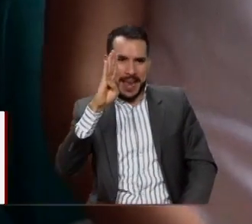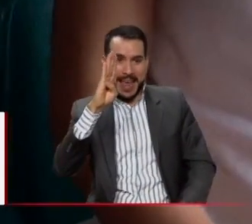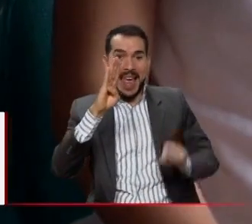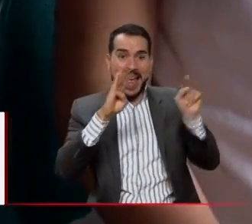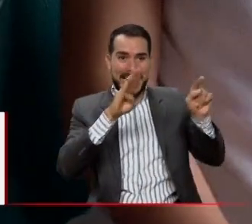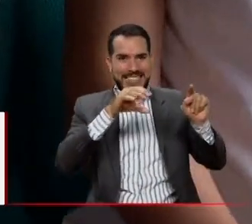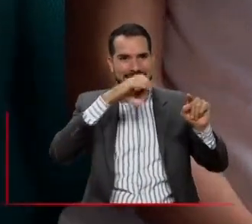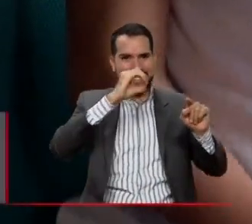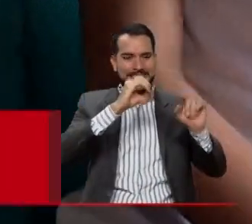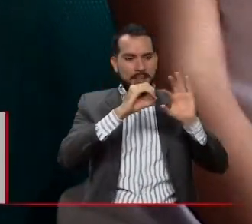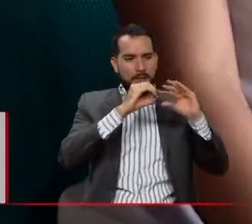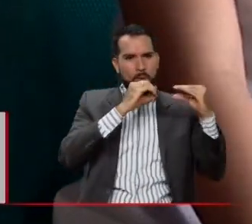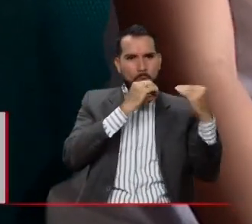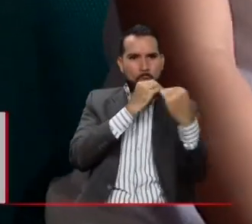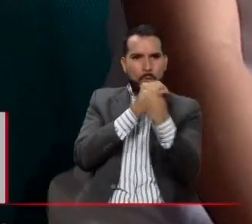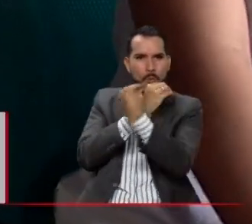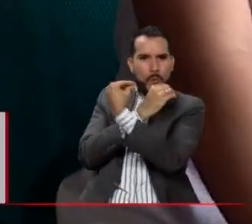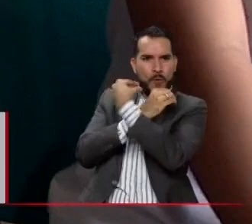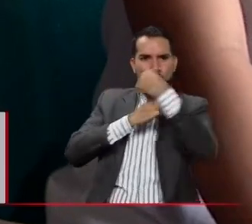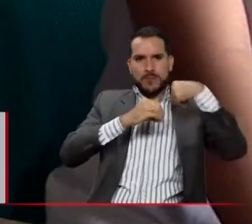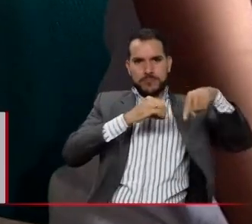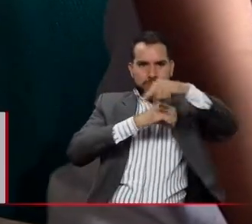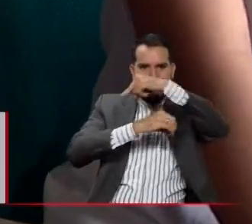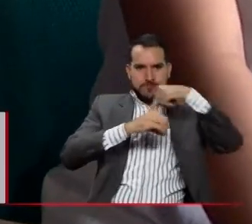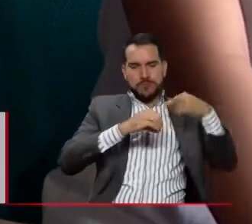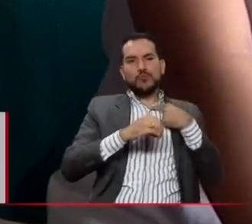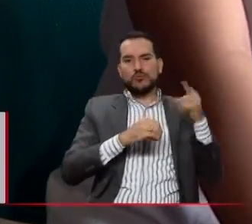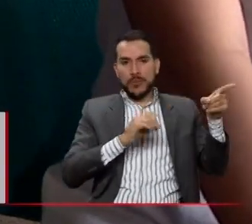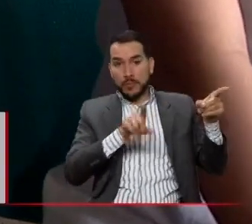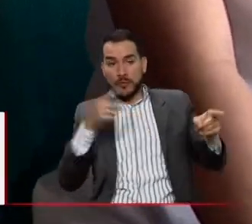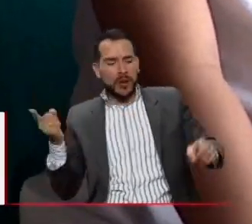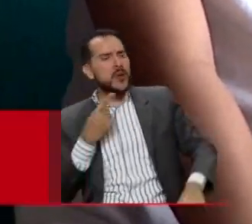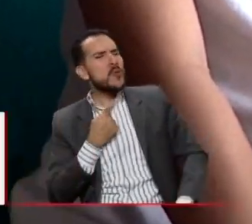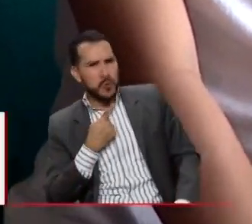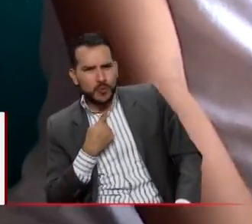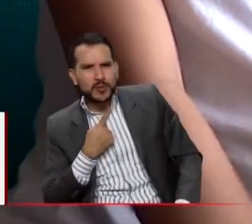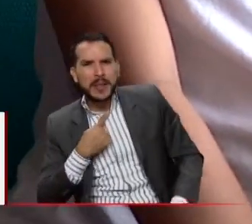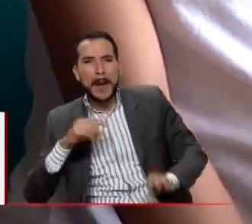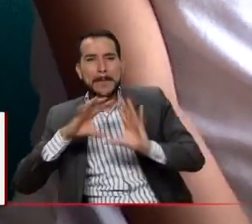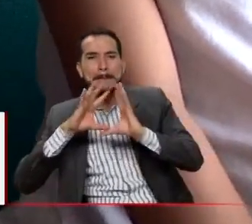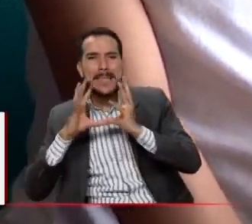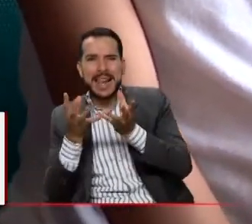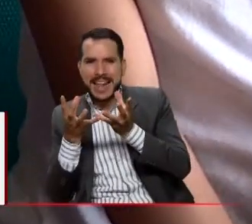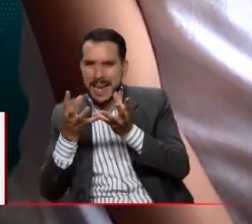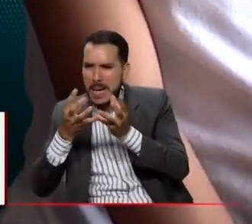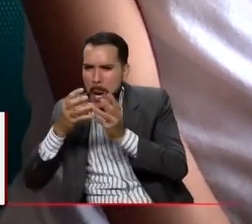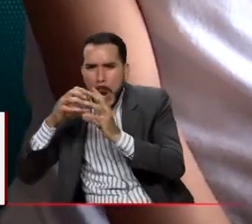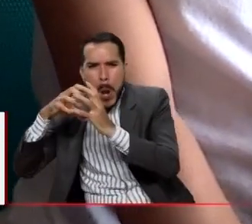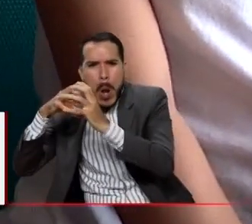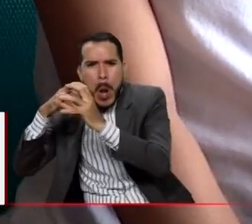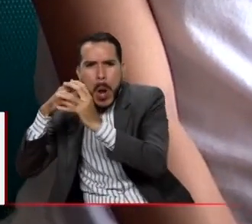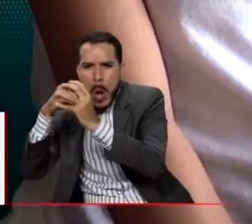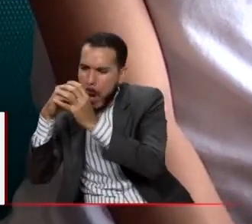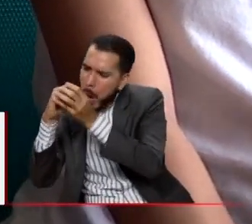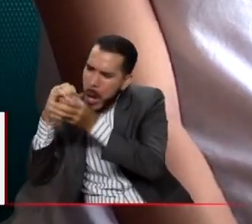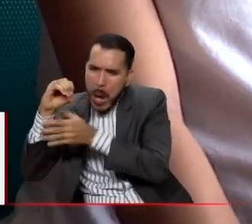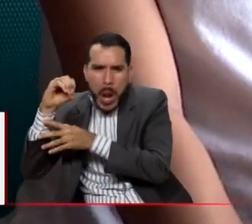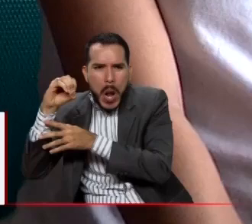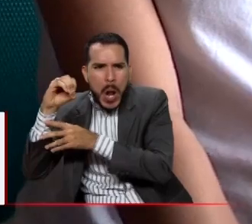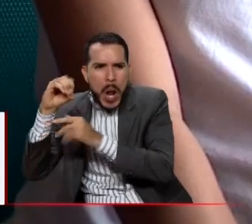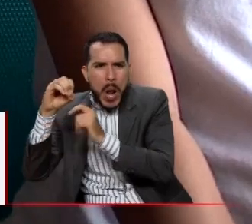planeta favorito es un planeta enano que que se llama jauma eh Me me gusta mucho porque tiene